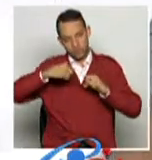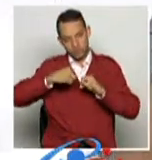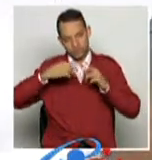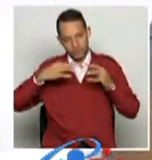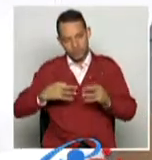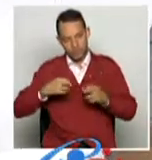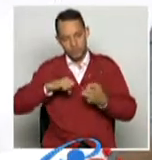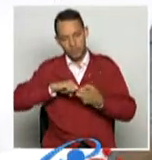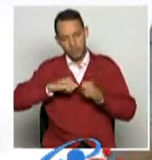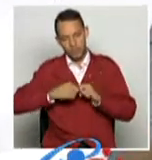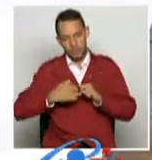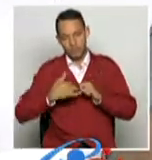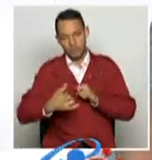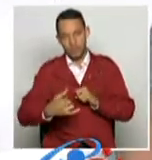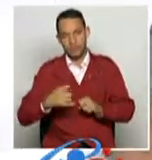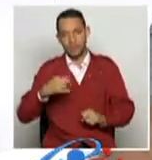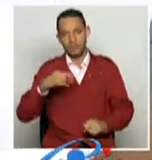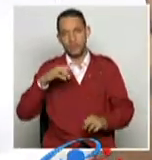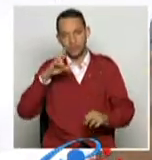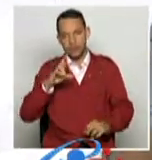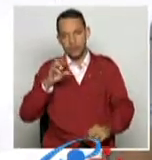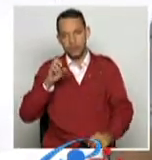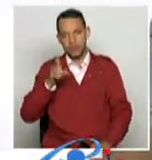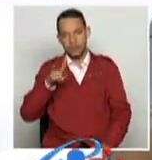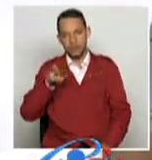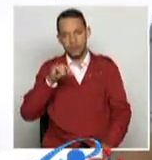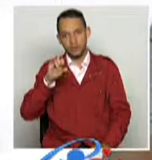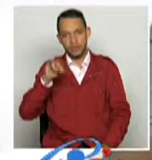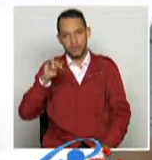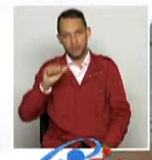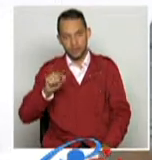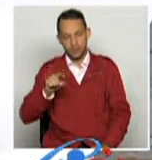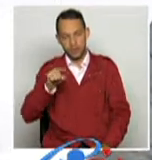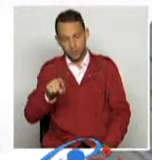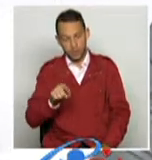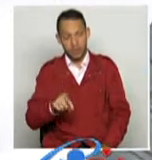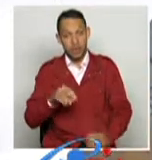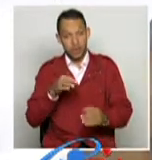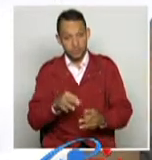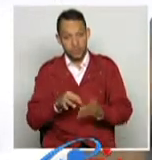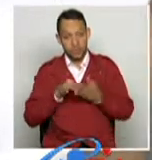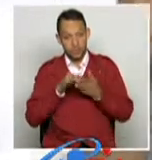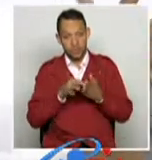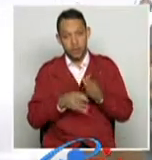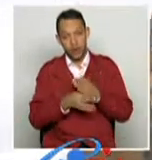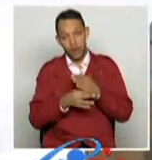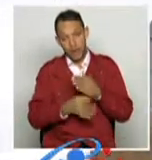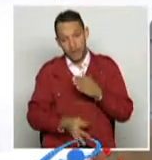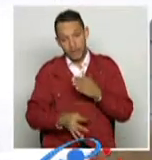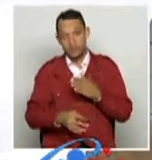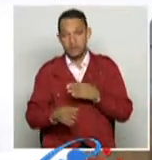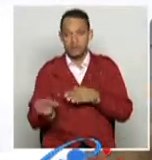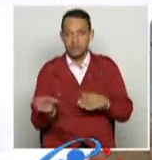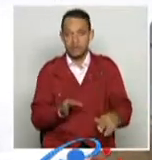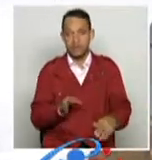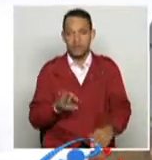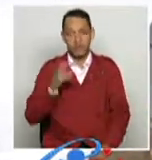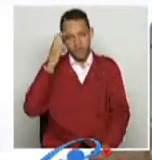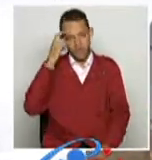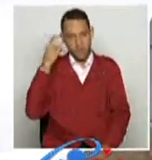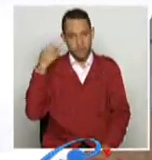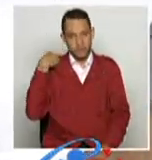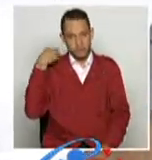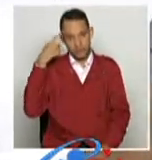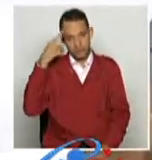reumatismo, el aceite de ricino. Es el número uno en el mundo. Inclusive cuando Londres entró con el sistema